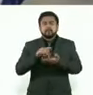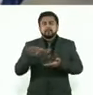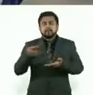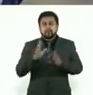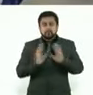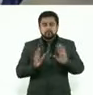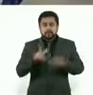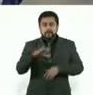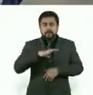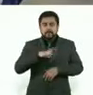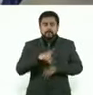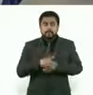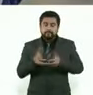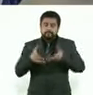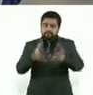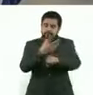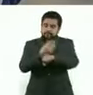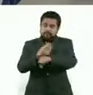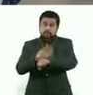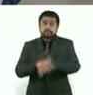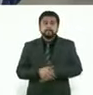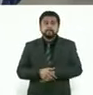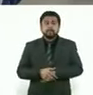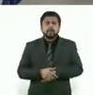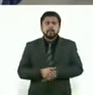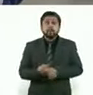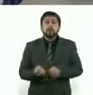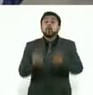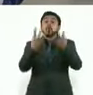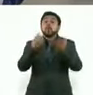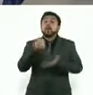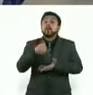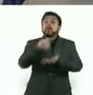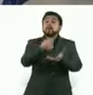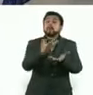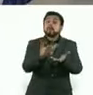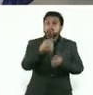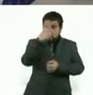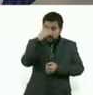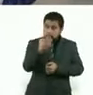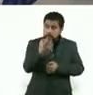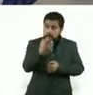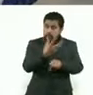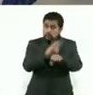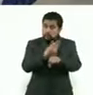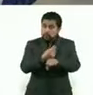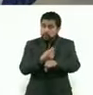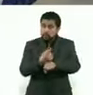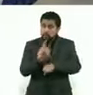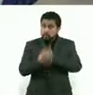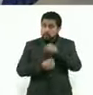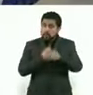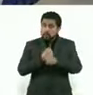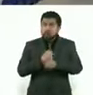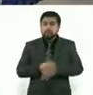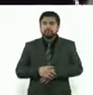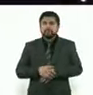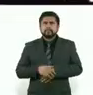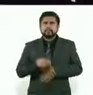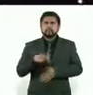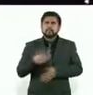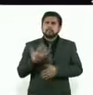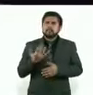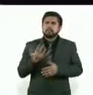en general para el bachetón cuántos recursos se están destinando este año? Este año, en términos de bacheo,